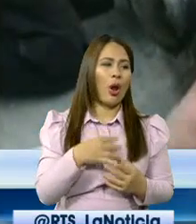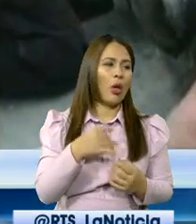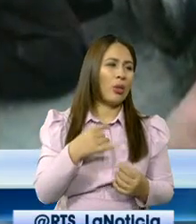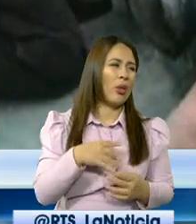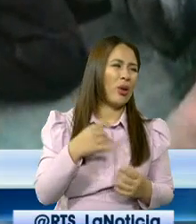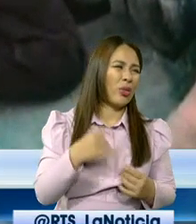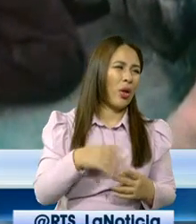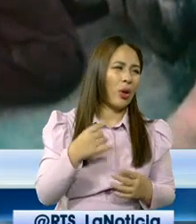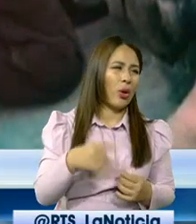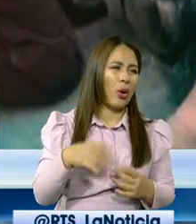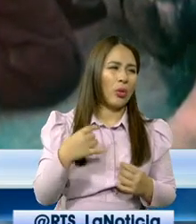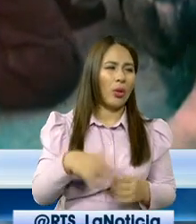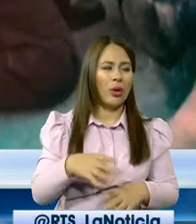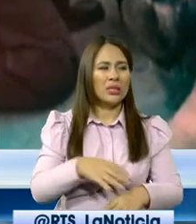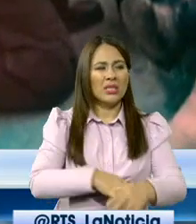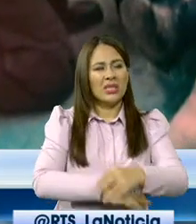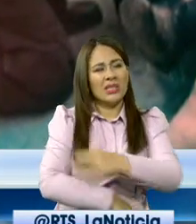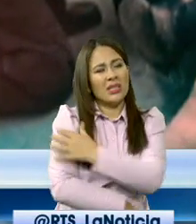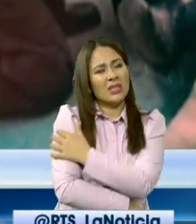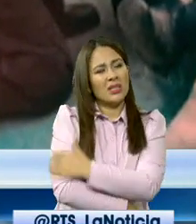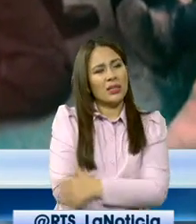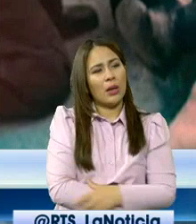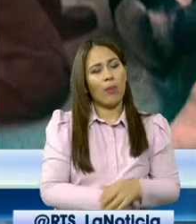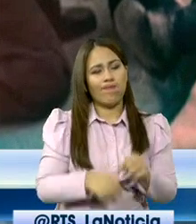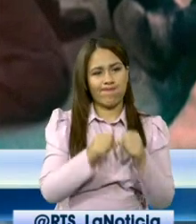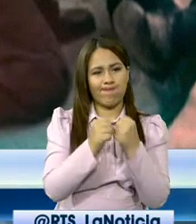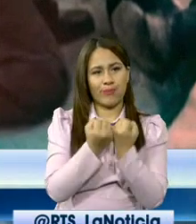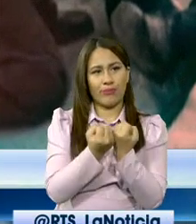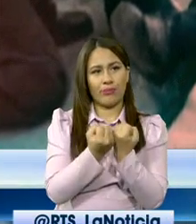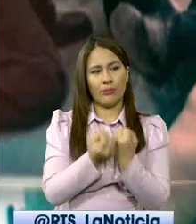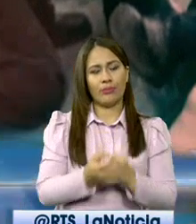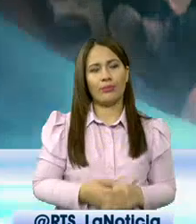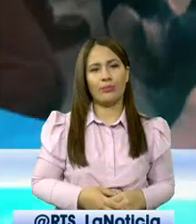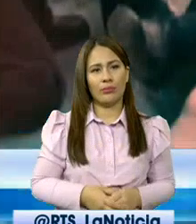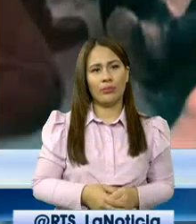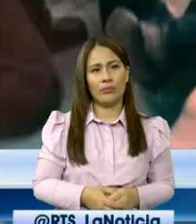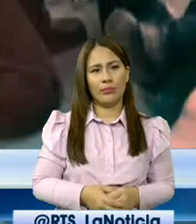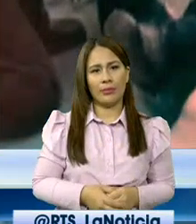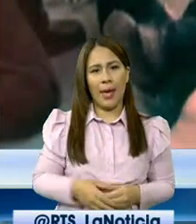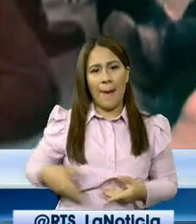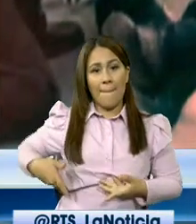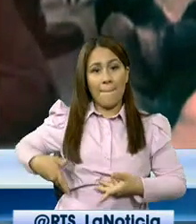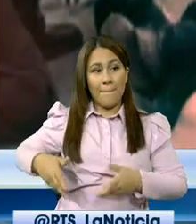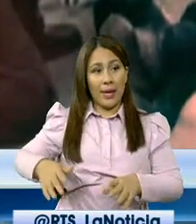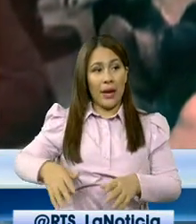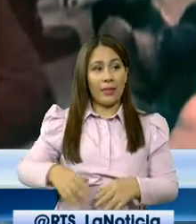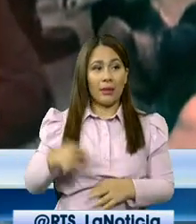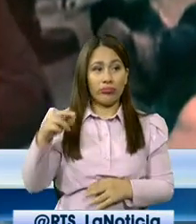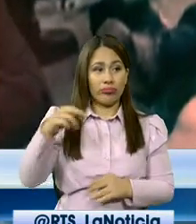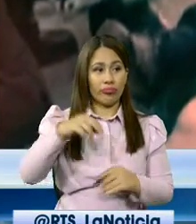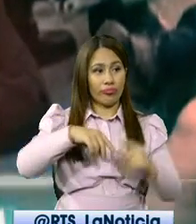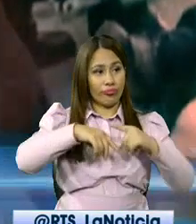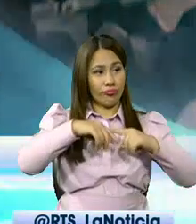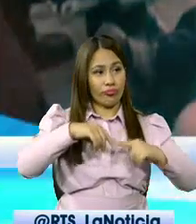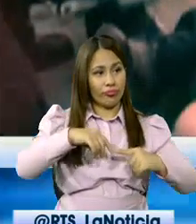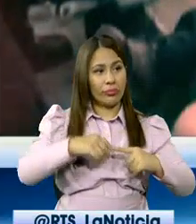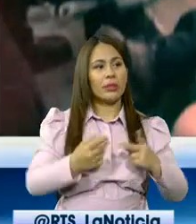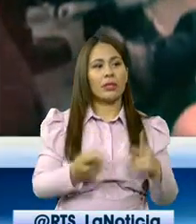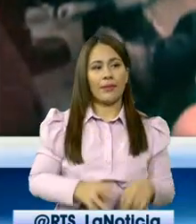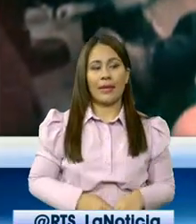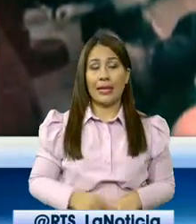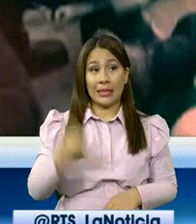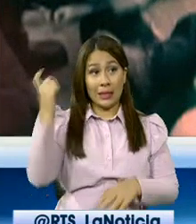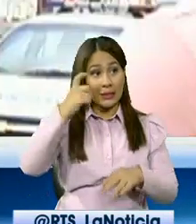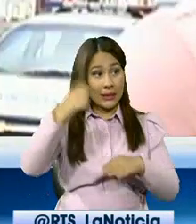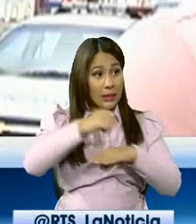fuertes. Solamente tiene el brazo fracturado y la pierna lastimada, nada más. De ¿Pero ahí... no necesita operación